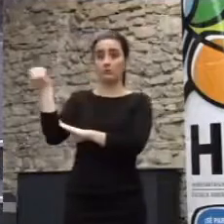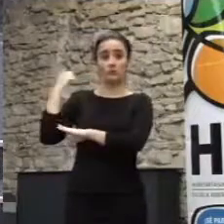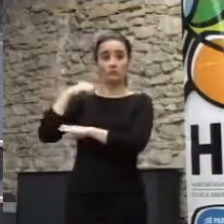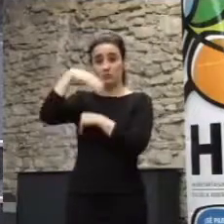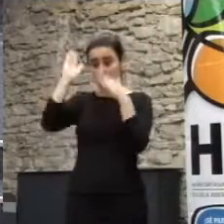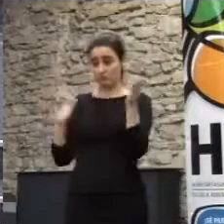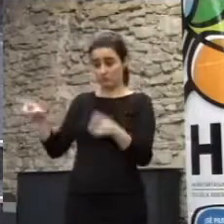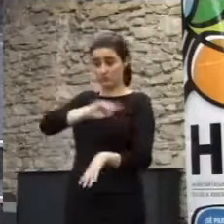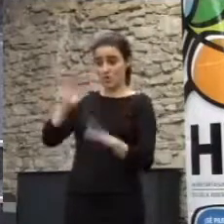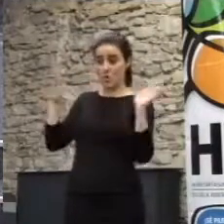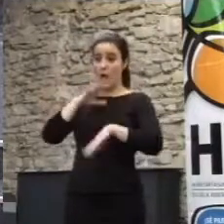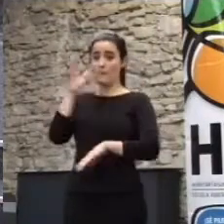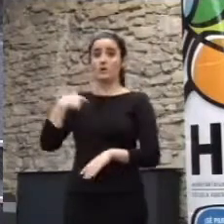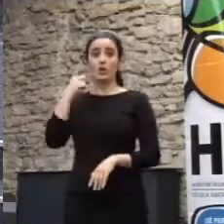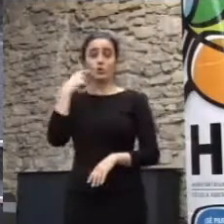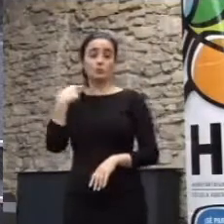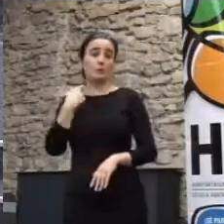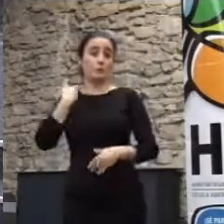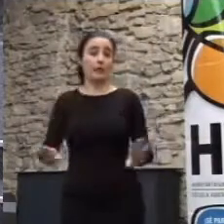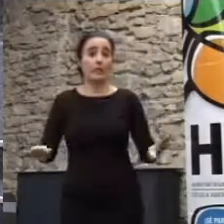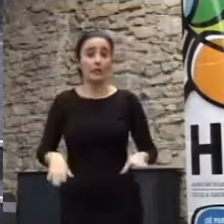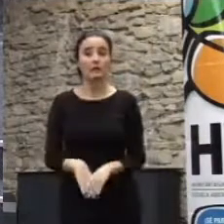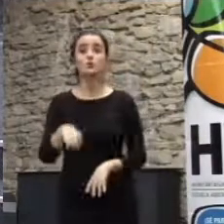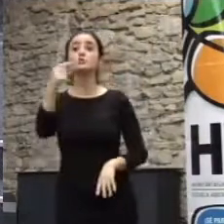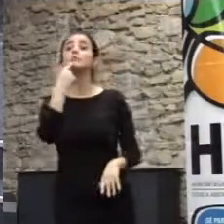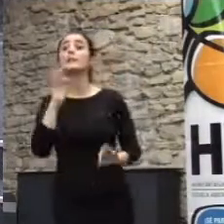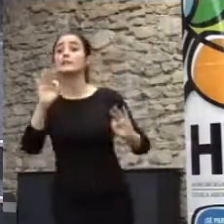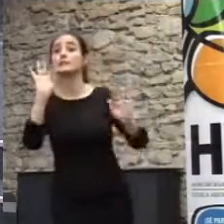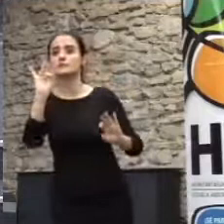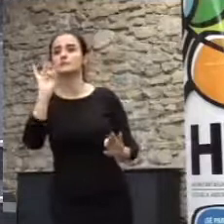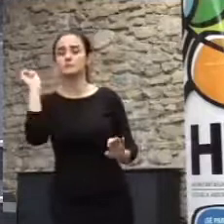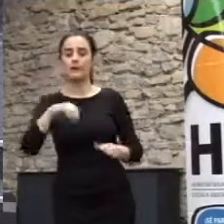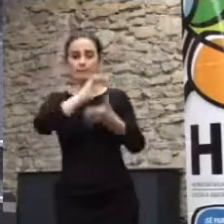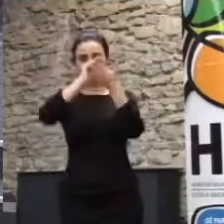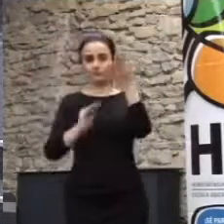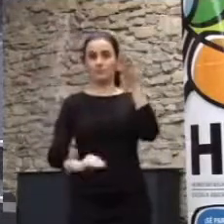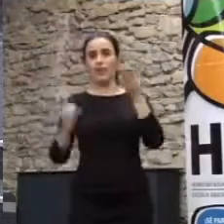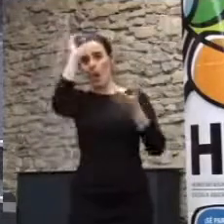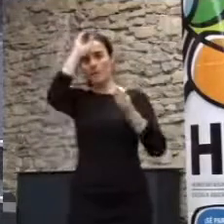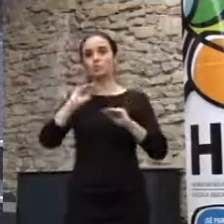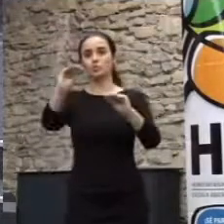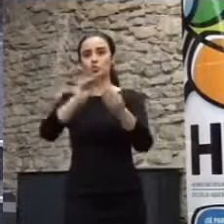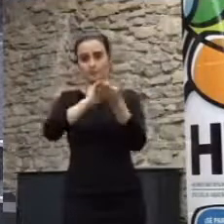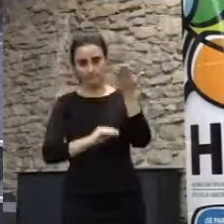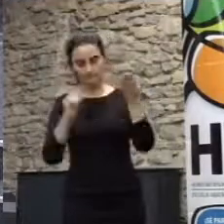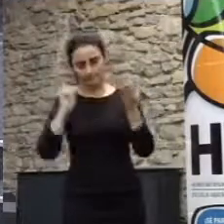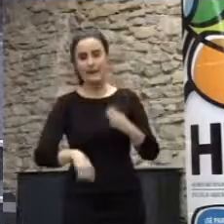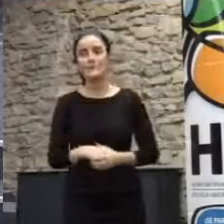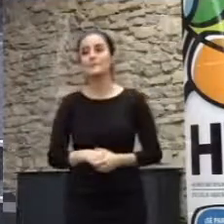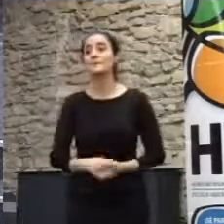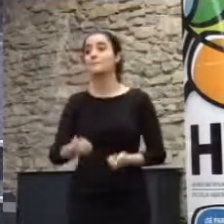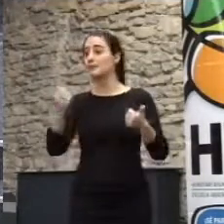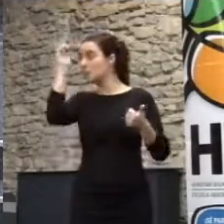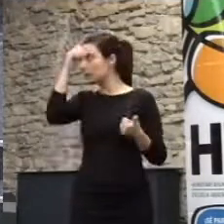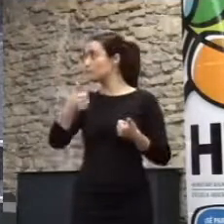porque habéis perdido ya la costumbre. Vale, lo dices tú en concreto, de acuerdo. Queda recogido su opinión. ¿Más llamadas, más opiniones?